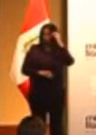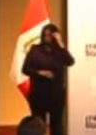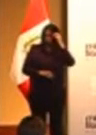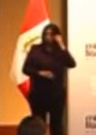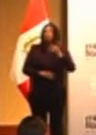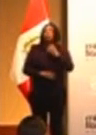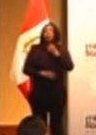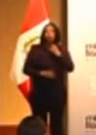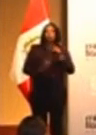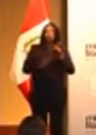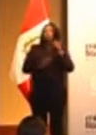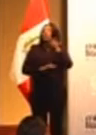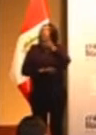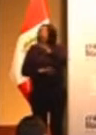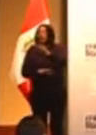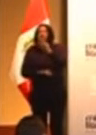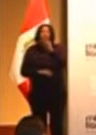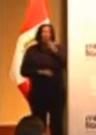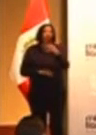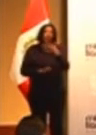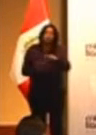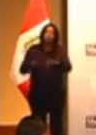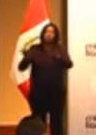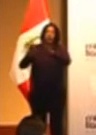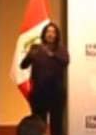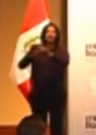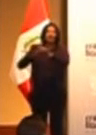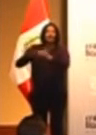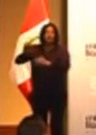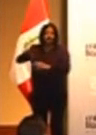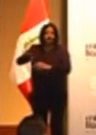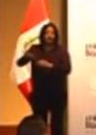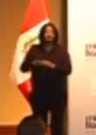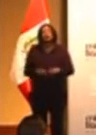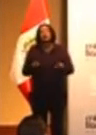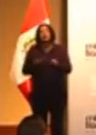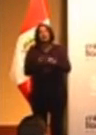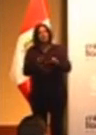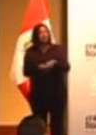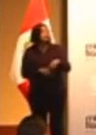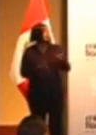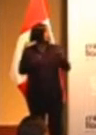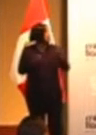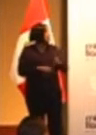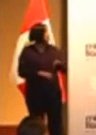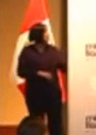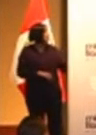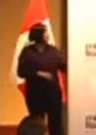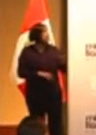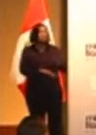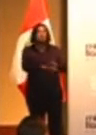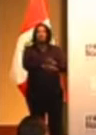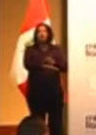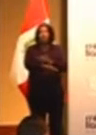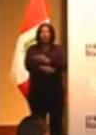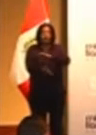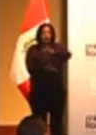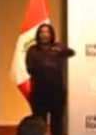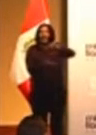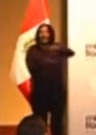gusta ir, reconocemos la importancia. Y también hay temas que son mejoramientos básicos de